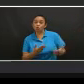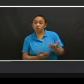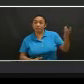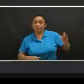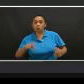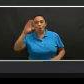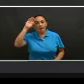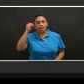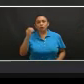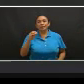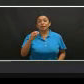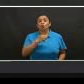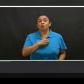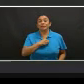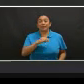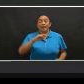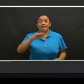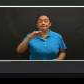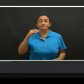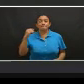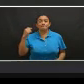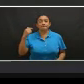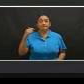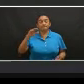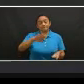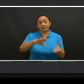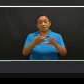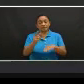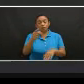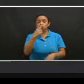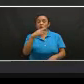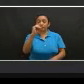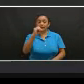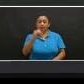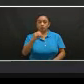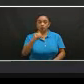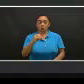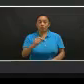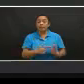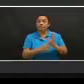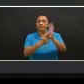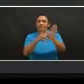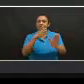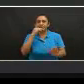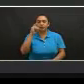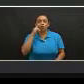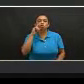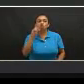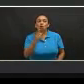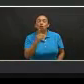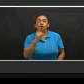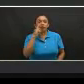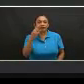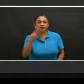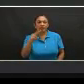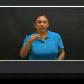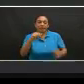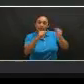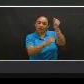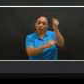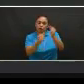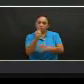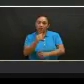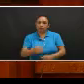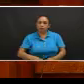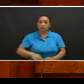quiere matar su hermano Esaú, y se le presenta a Dios, donde mira los ángeles que están abajo y que